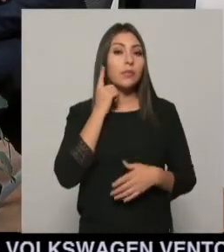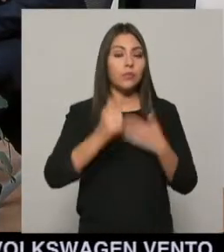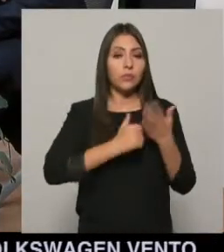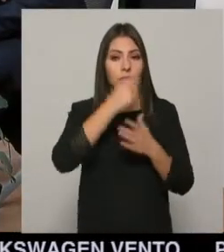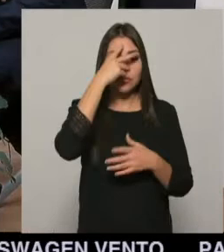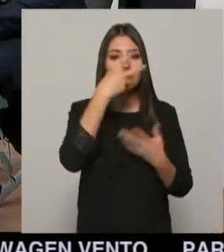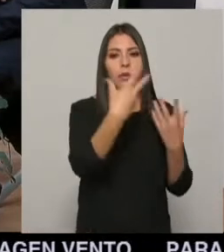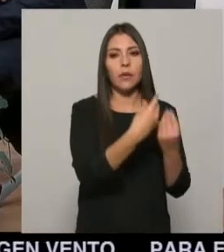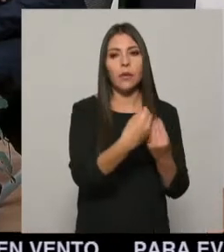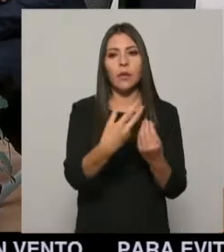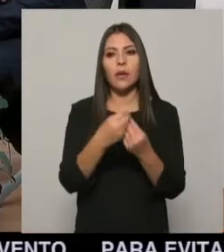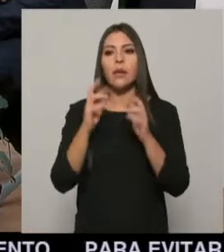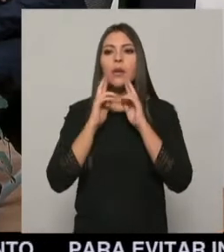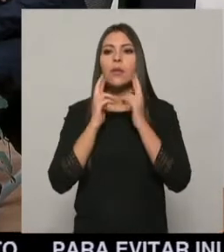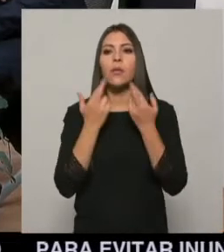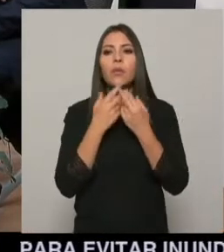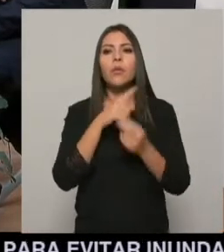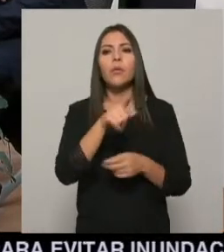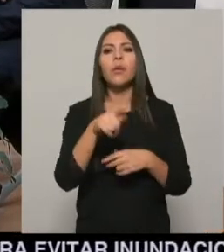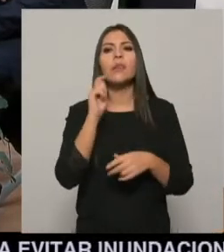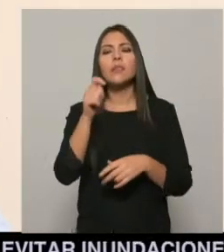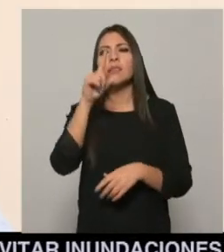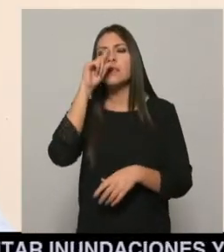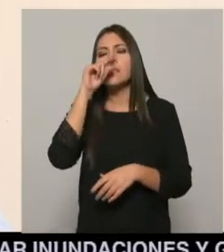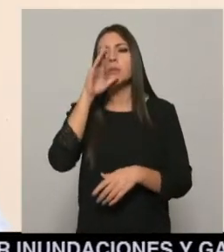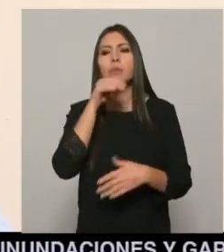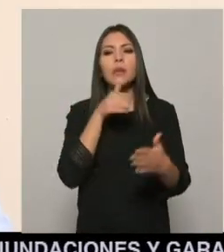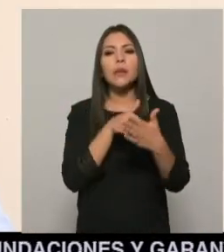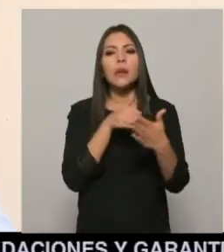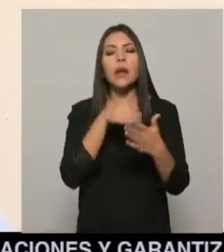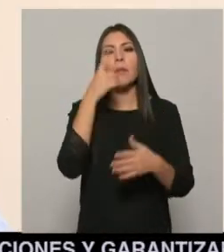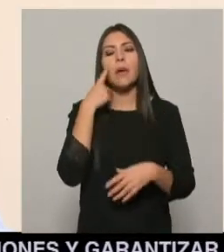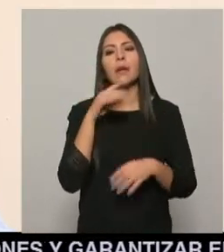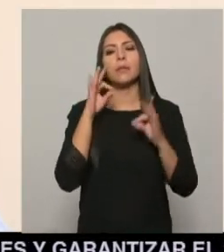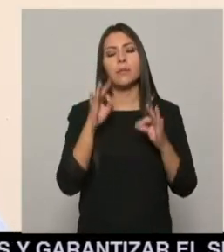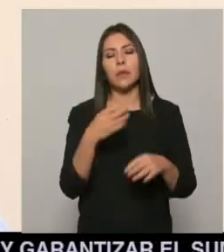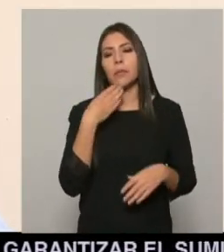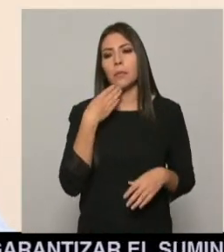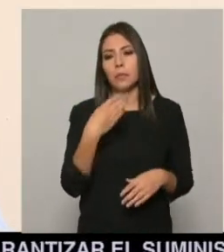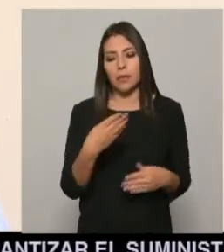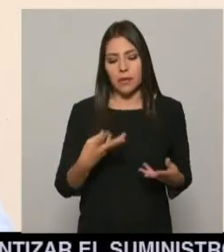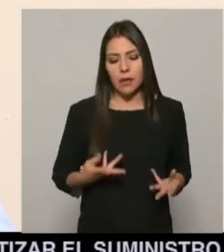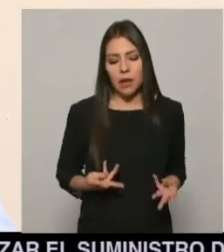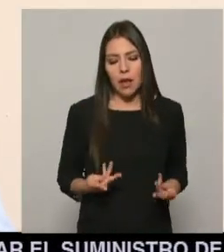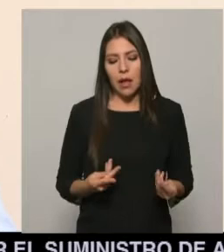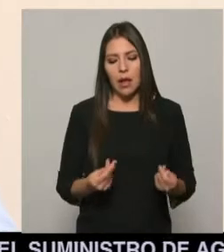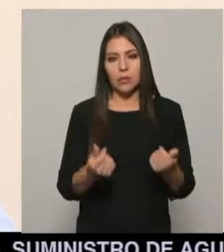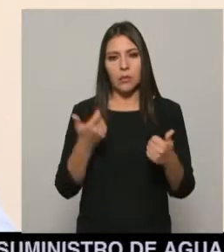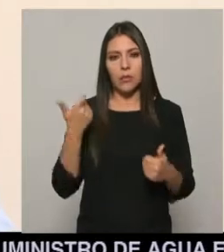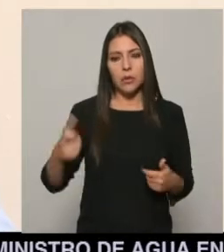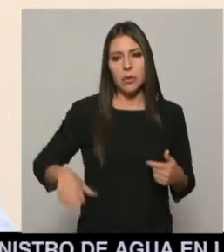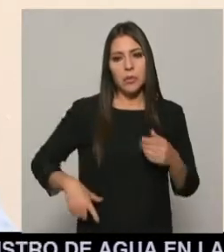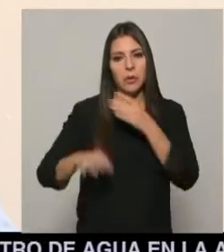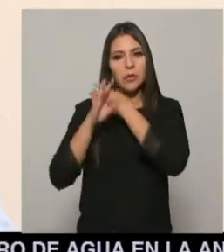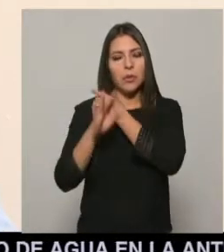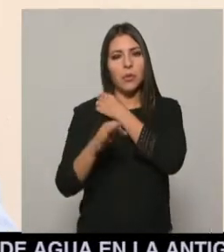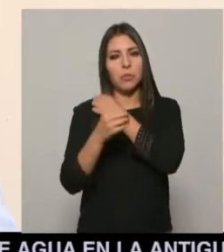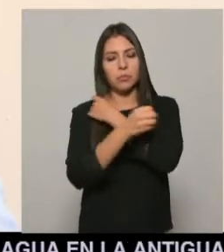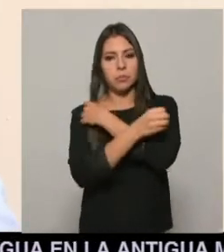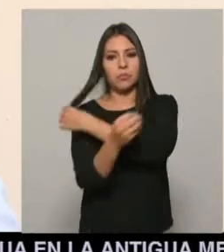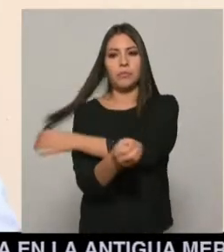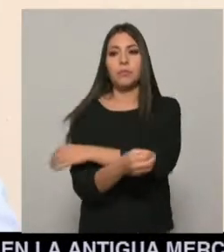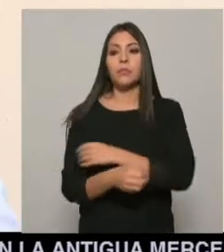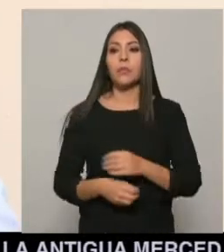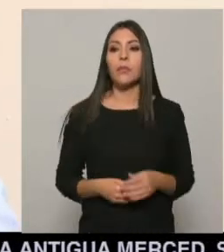han tenido para poder tener un ejercicio de gasto público correcto, un ejercicio de gasto público eficiente. Me parece que el tema de